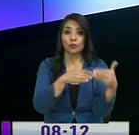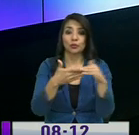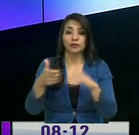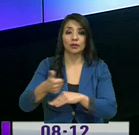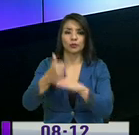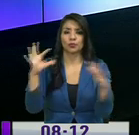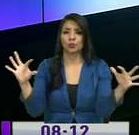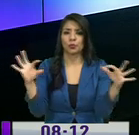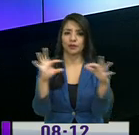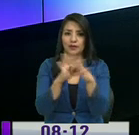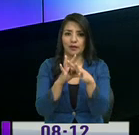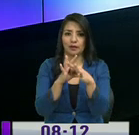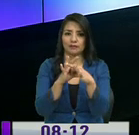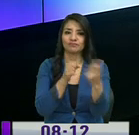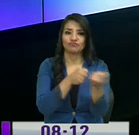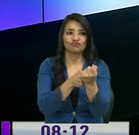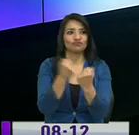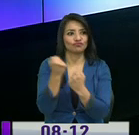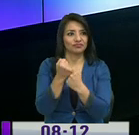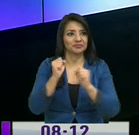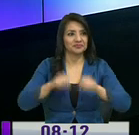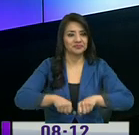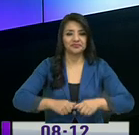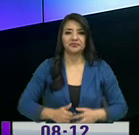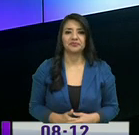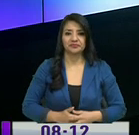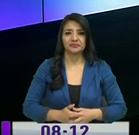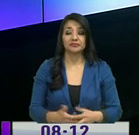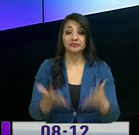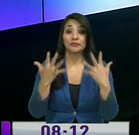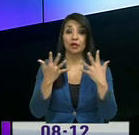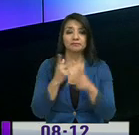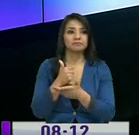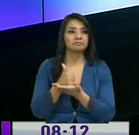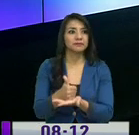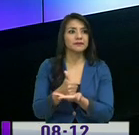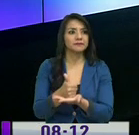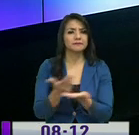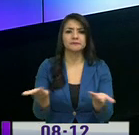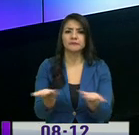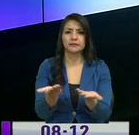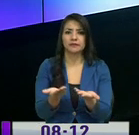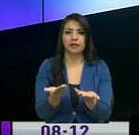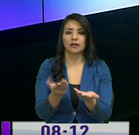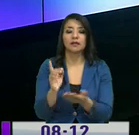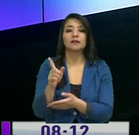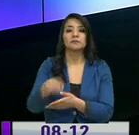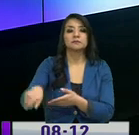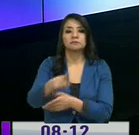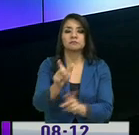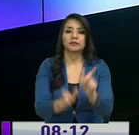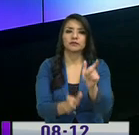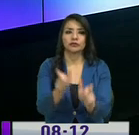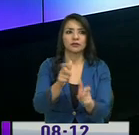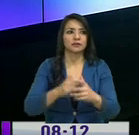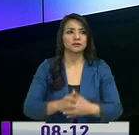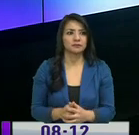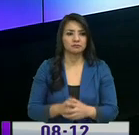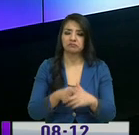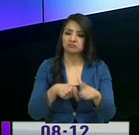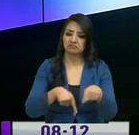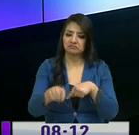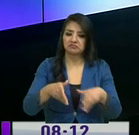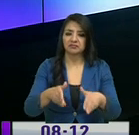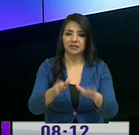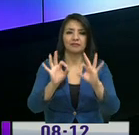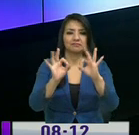se ha hecho tanto de la autoridad como de los moradores. Estas obras benefician únicamente a la ciudad, a los moradores, pues ahora van a poder transitar por una